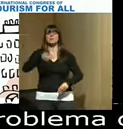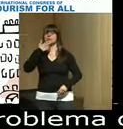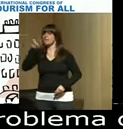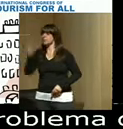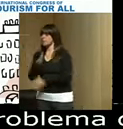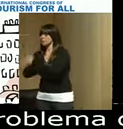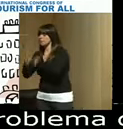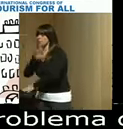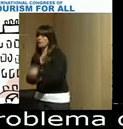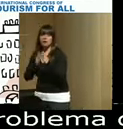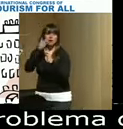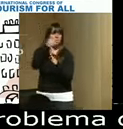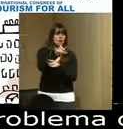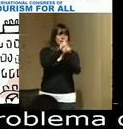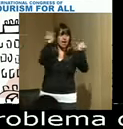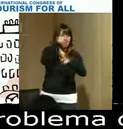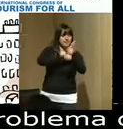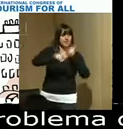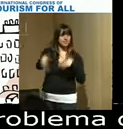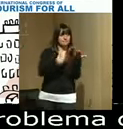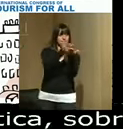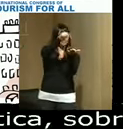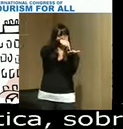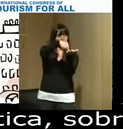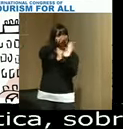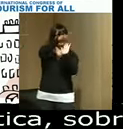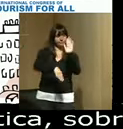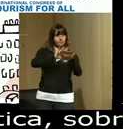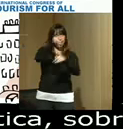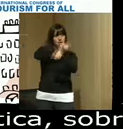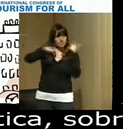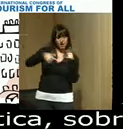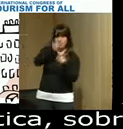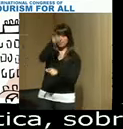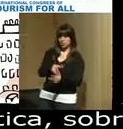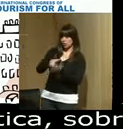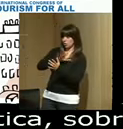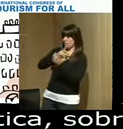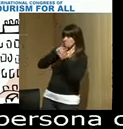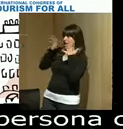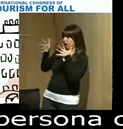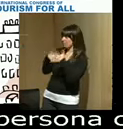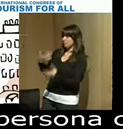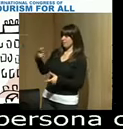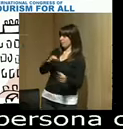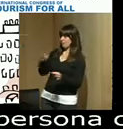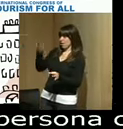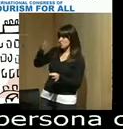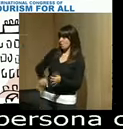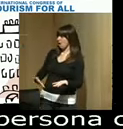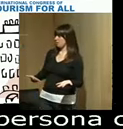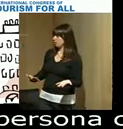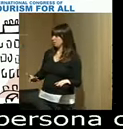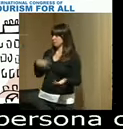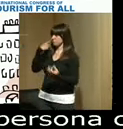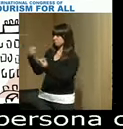viaje, le pide una serie de requerimientos para hacer el viaje y el agente, la persona que le tiene que sacar el billete, aconsejarlo, no está preparado para ver cuáles son los requerimientos